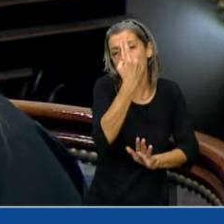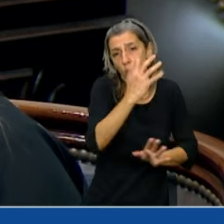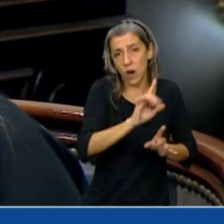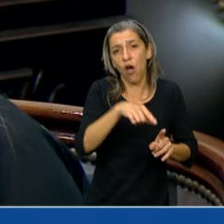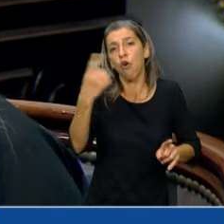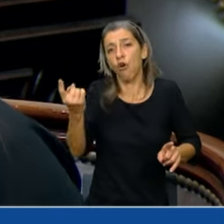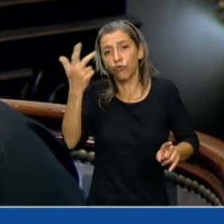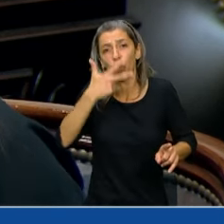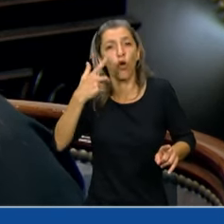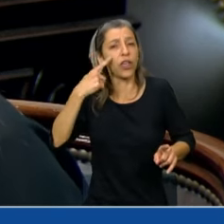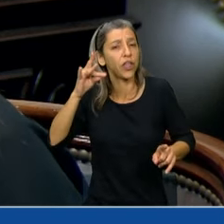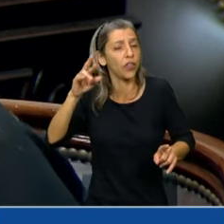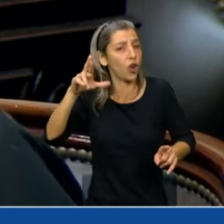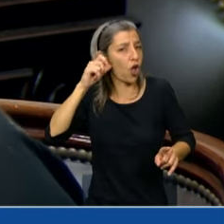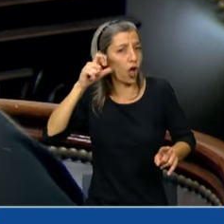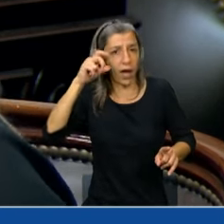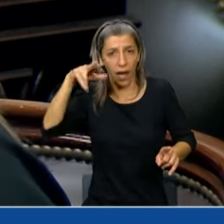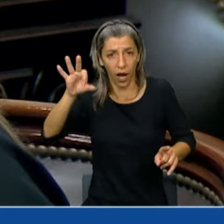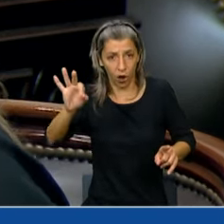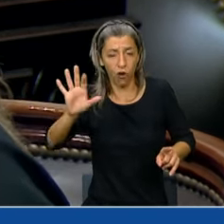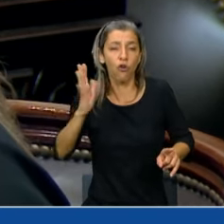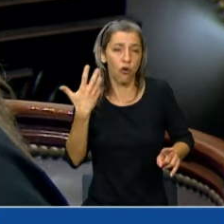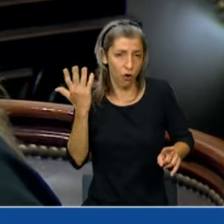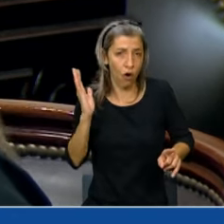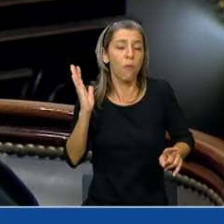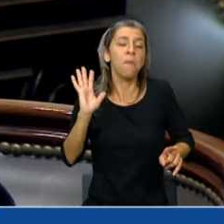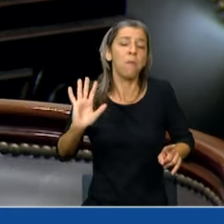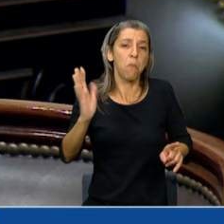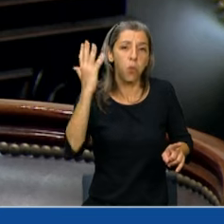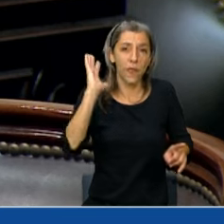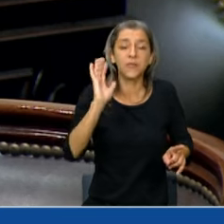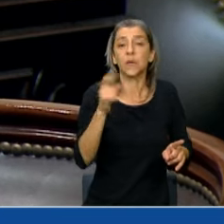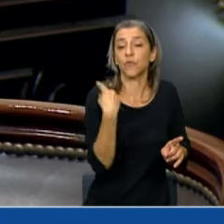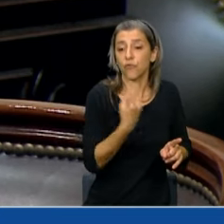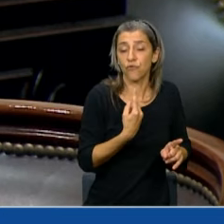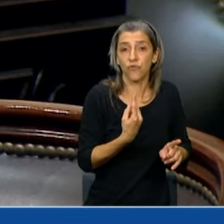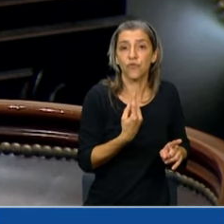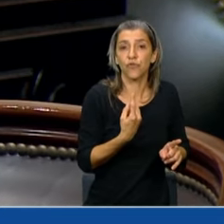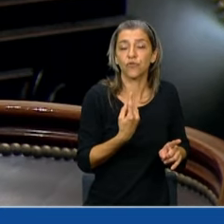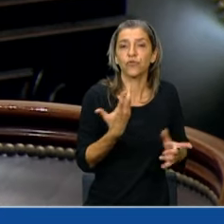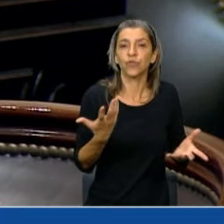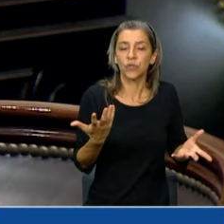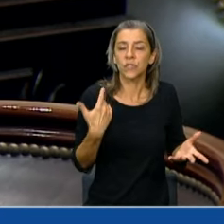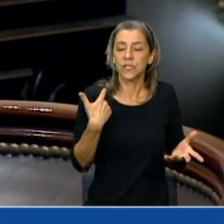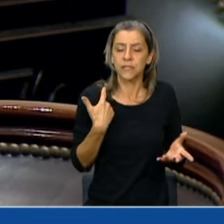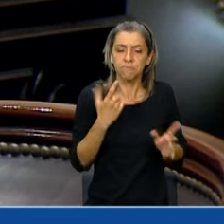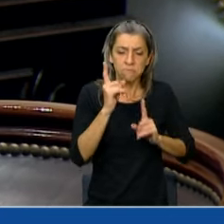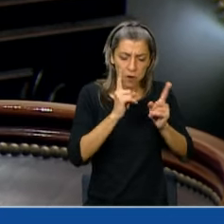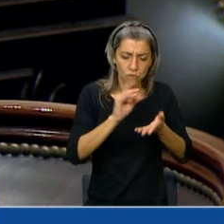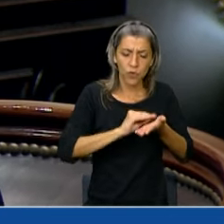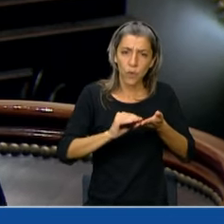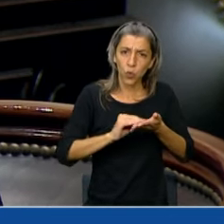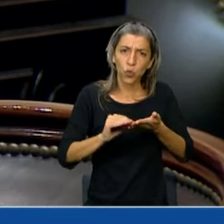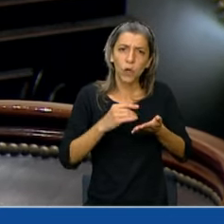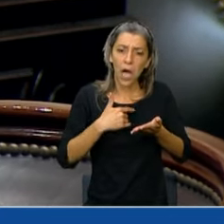eh Qué encontramos desde aquellos diputados que vamos a estar acompañando el